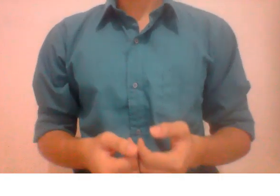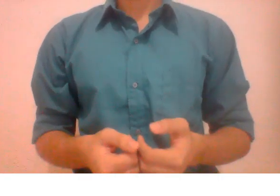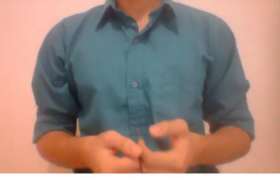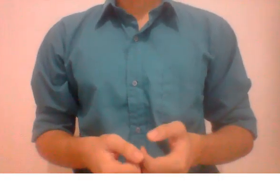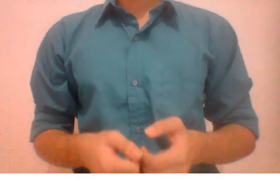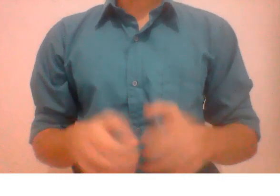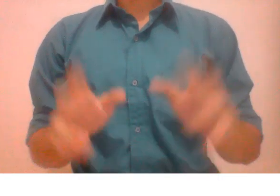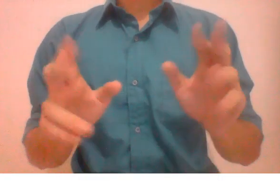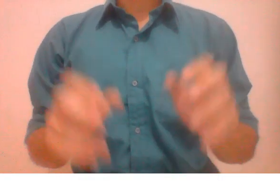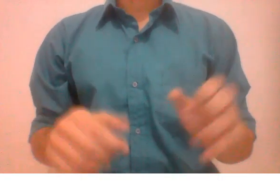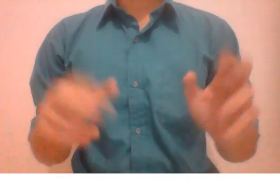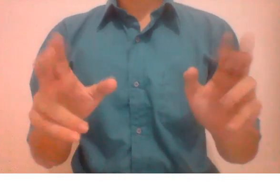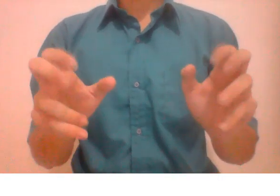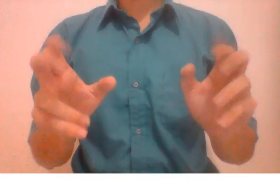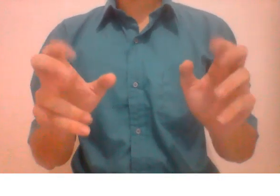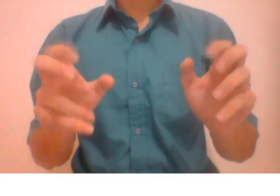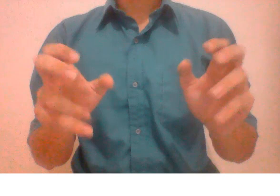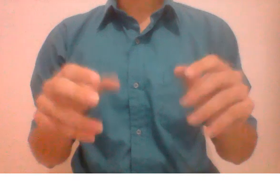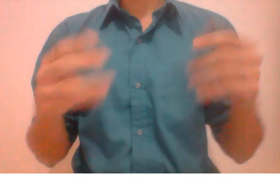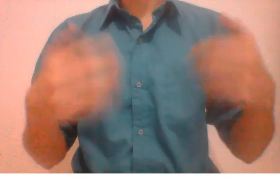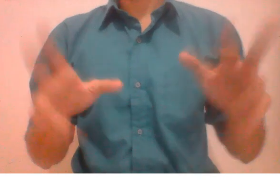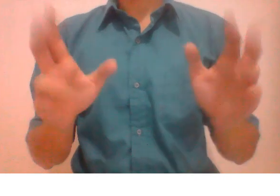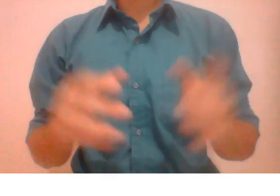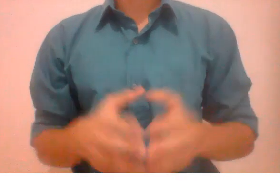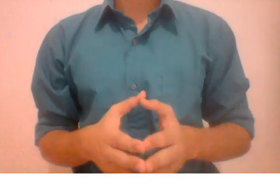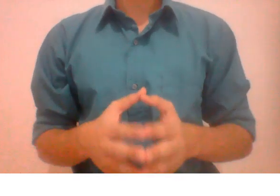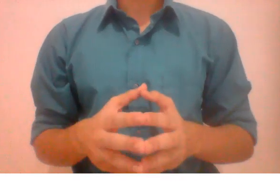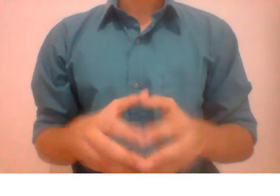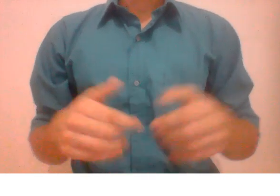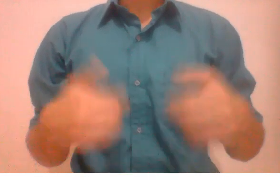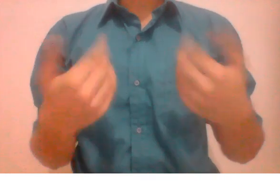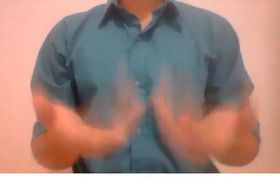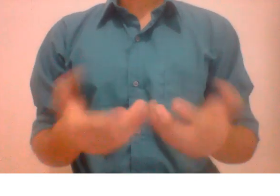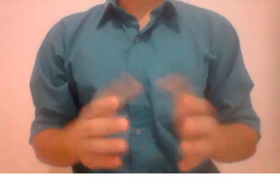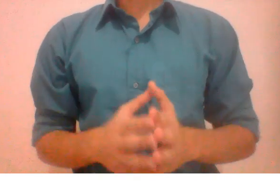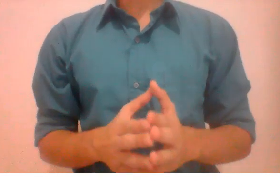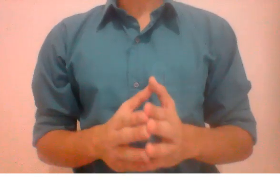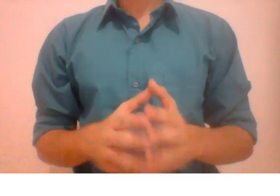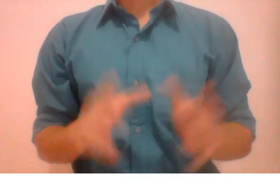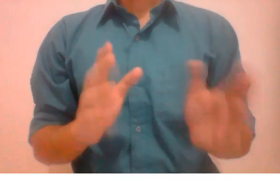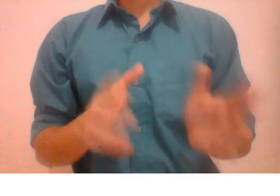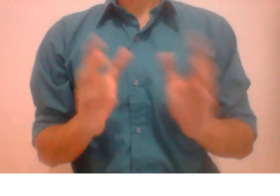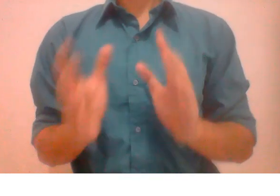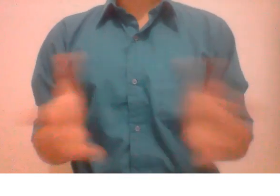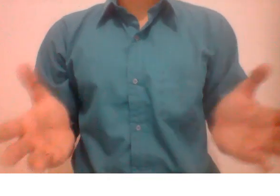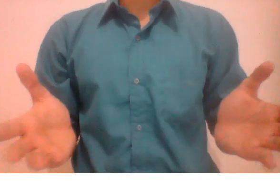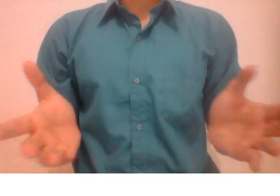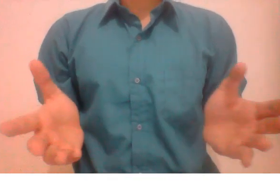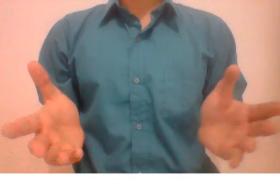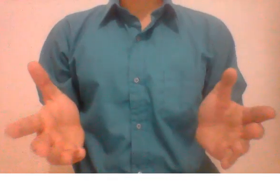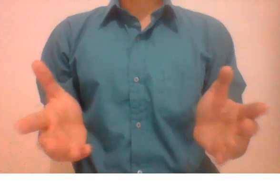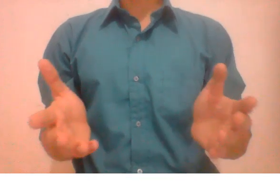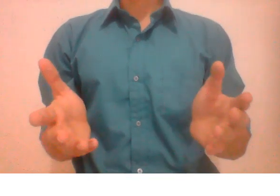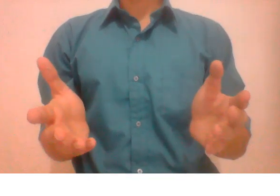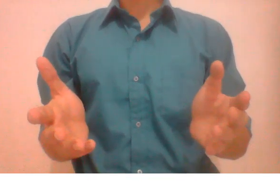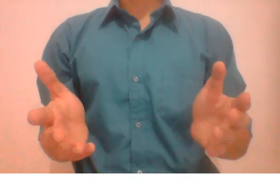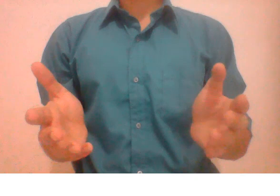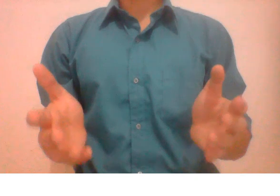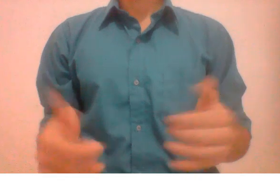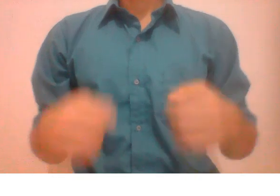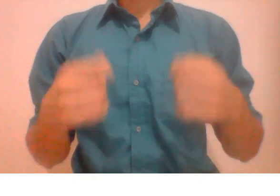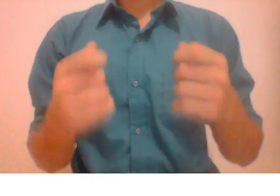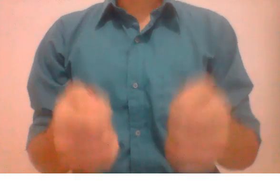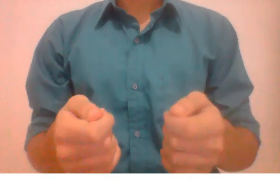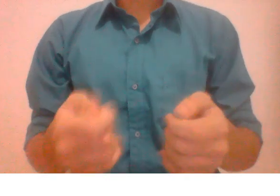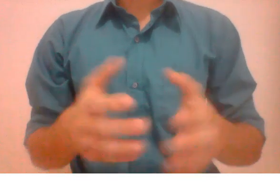que se hizo de la organización Sí por México, que es muchas comillas, y me quedé a verlo un rato y me daba risa los argumentos que dan estos